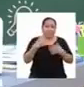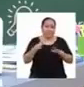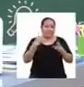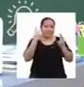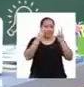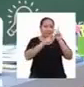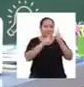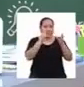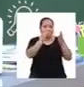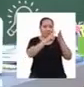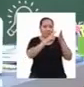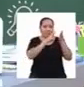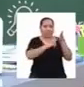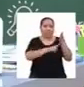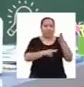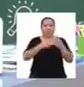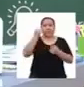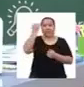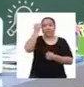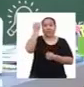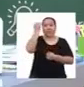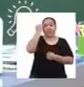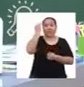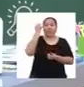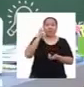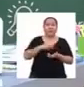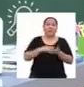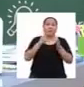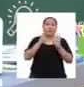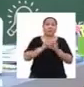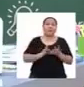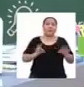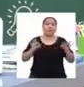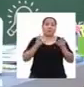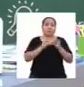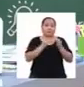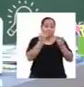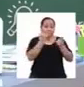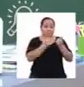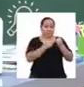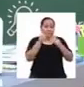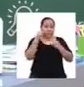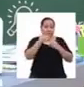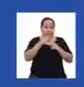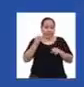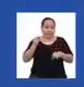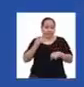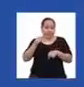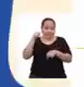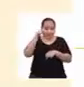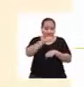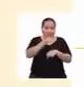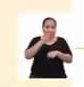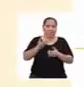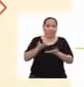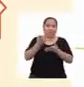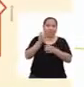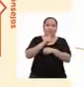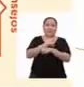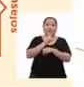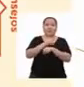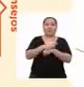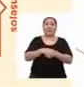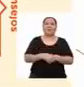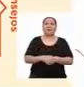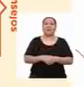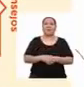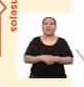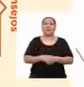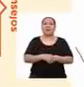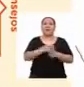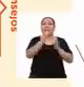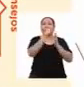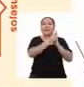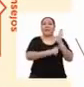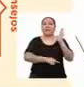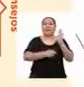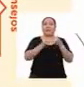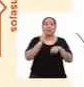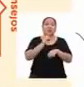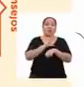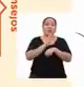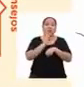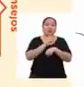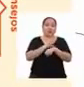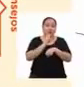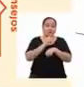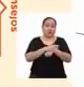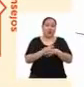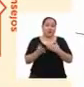la lectura, la idea central del párrafo final es esa precisamente. Tenemos una lista de consejos prácticos, así